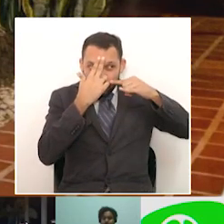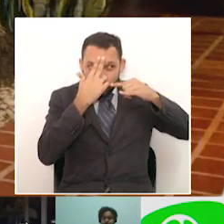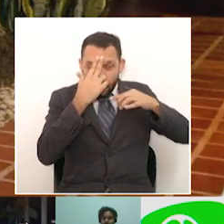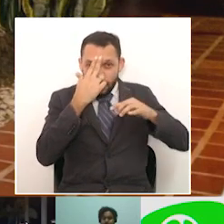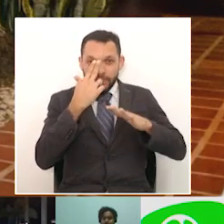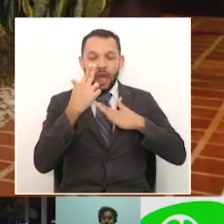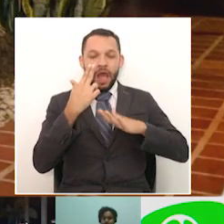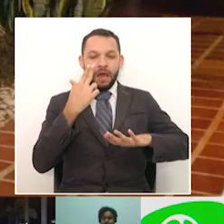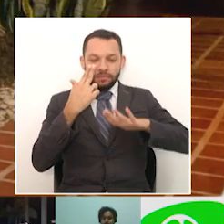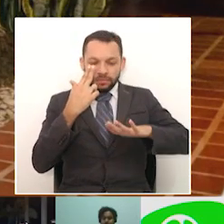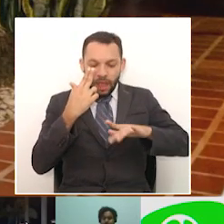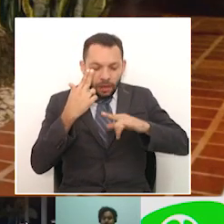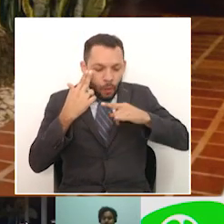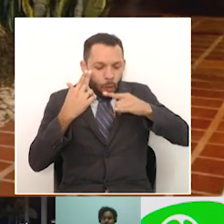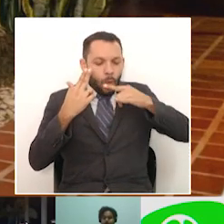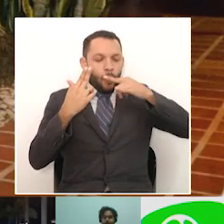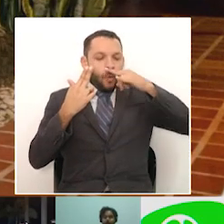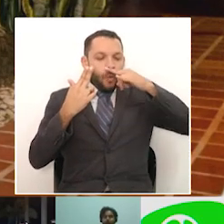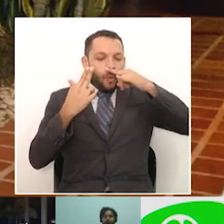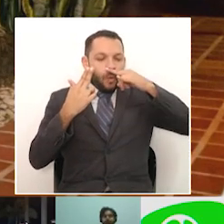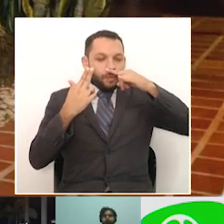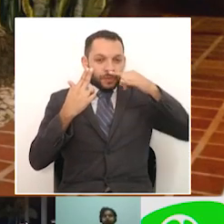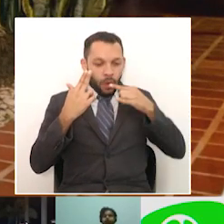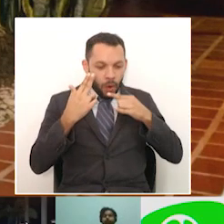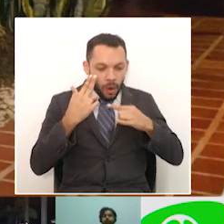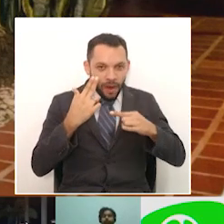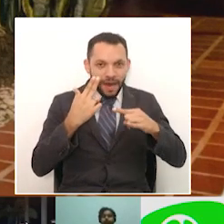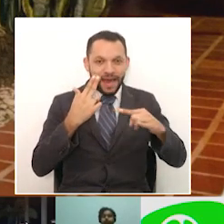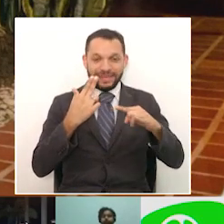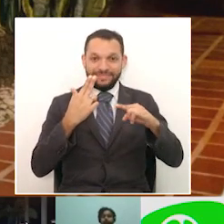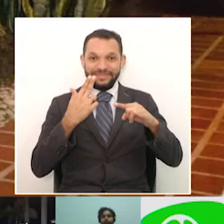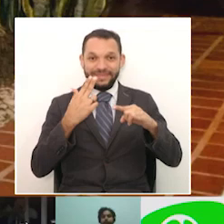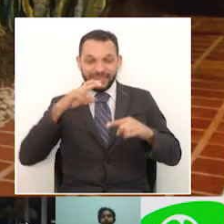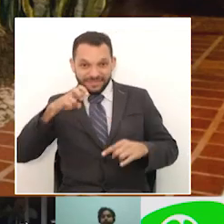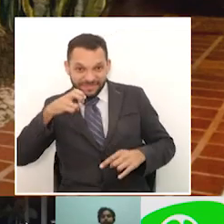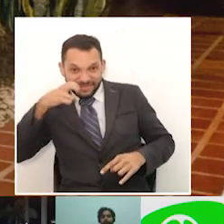sostener, liberar por el lado derecho.